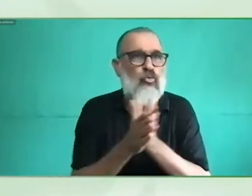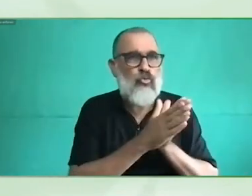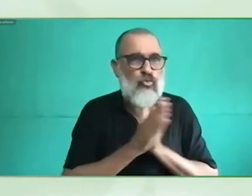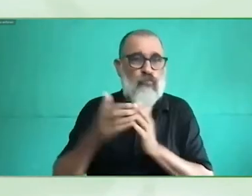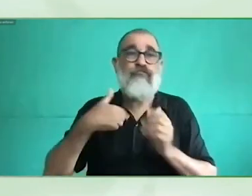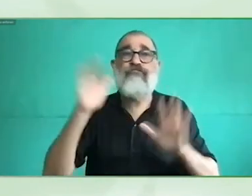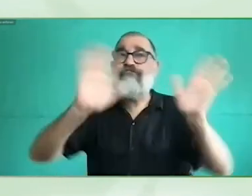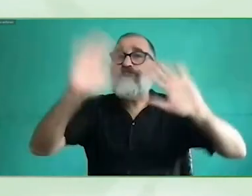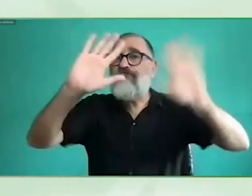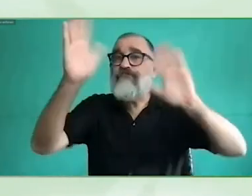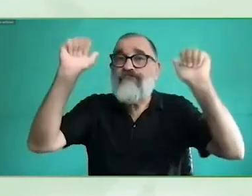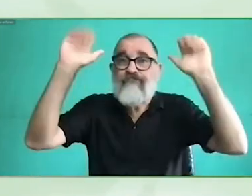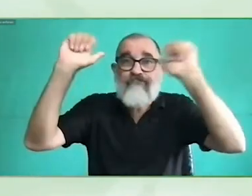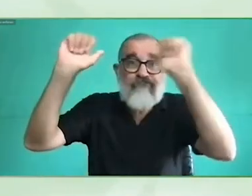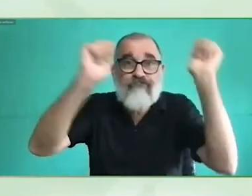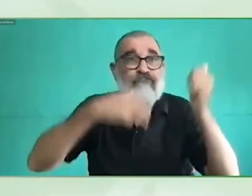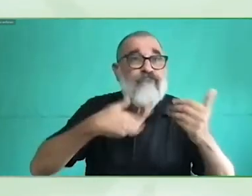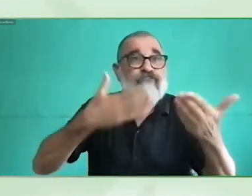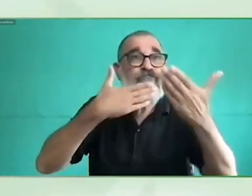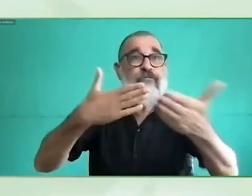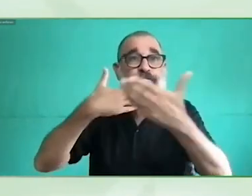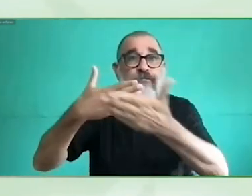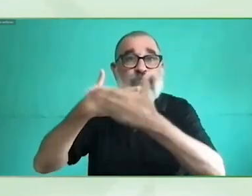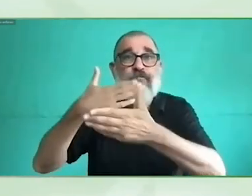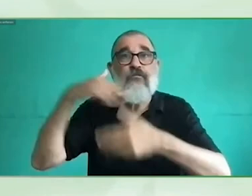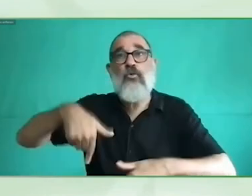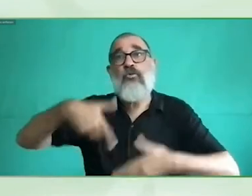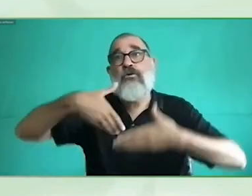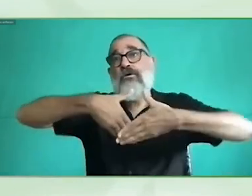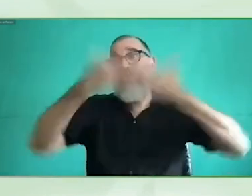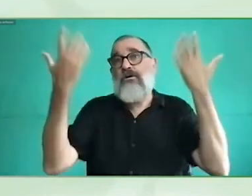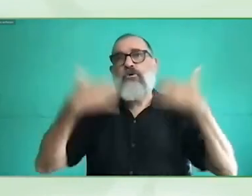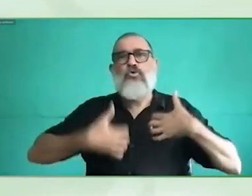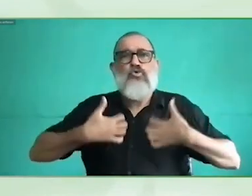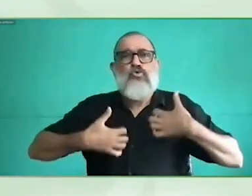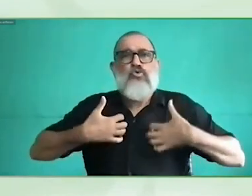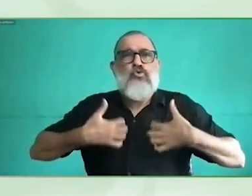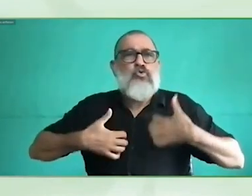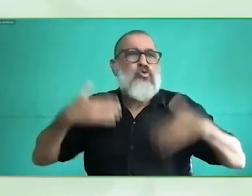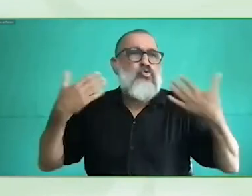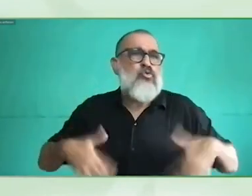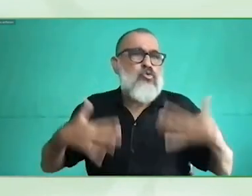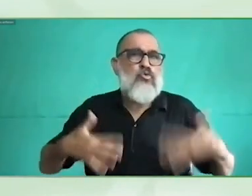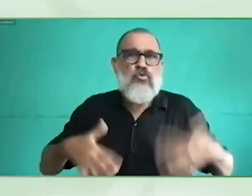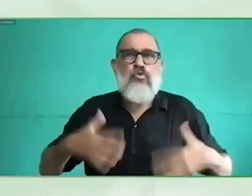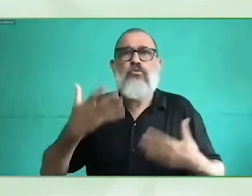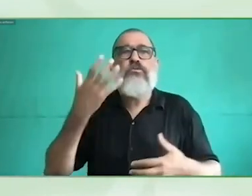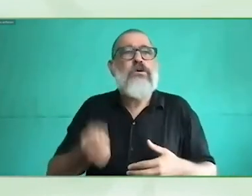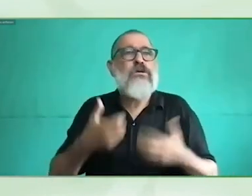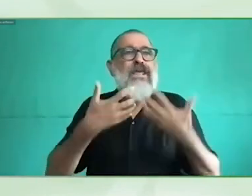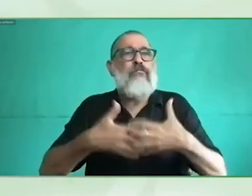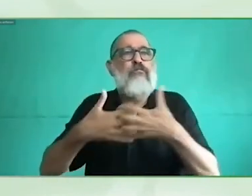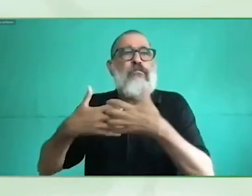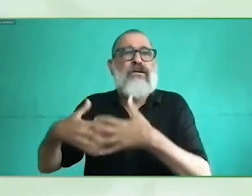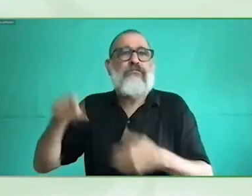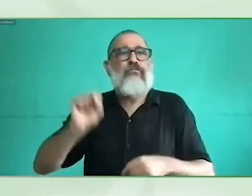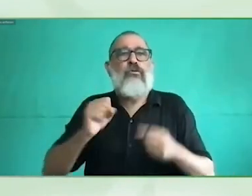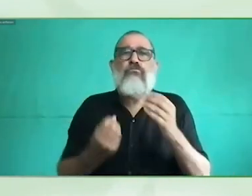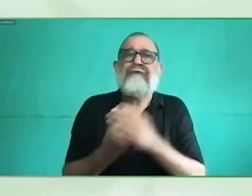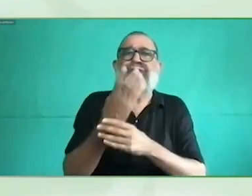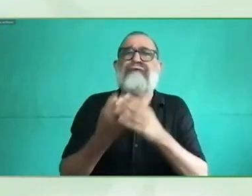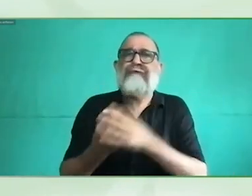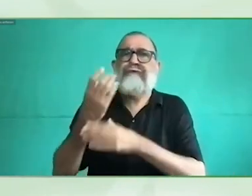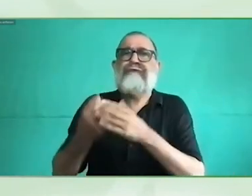interesante sobre cómo las empresas pueden desarrollar productos sacrificios que también promueven la autonomía y la